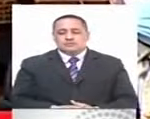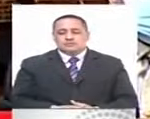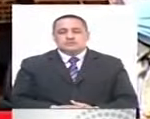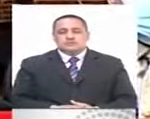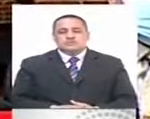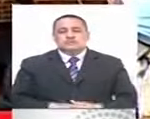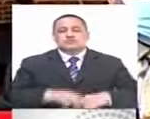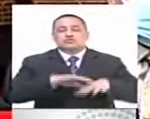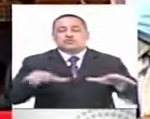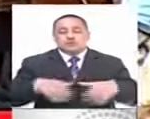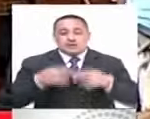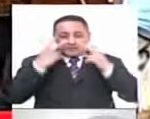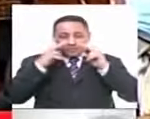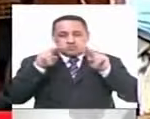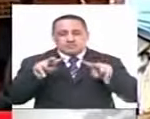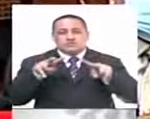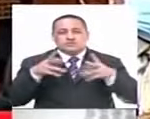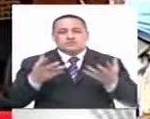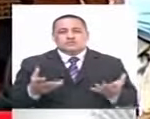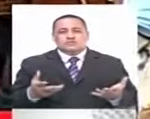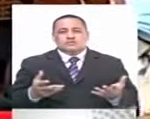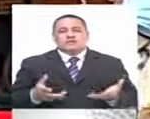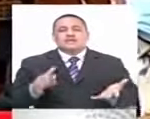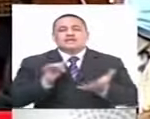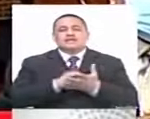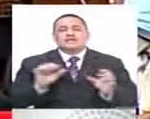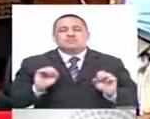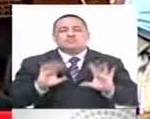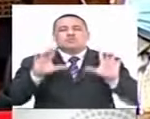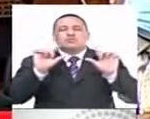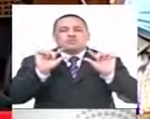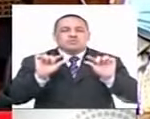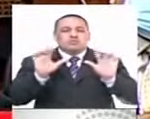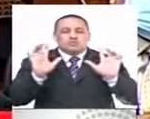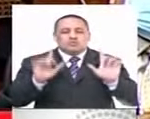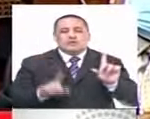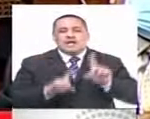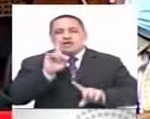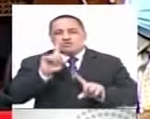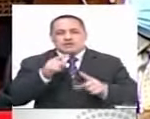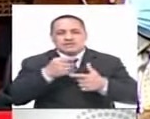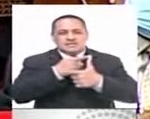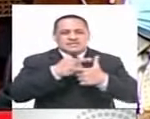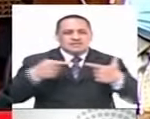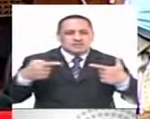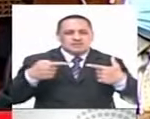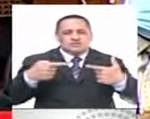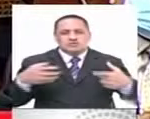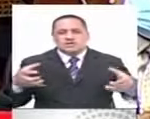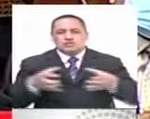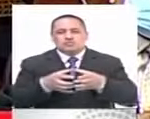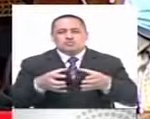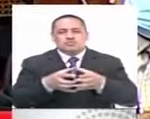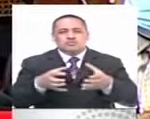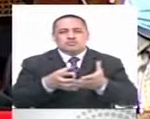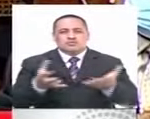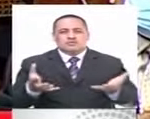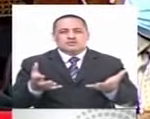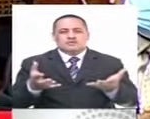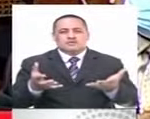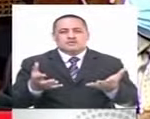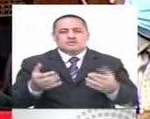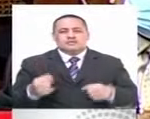Nos acabamos de dar cuenta que por lo menos hay una división en la bancada